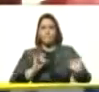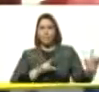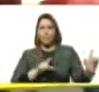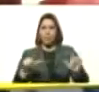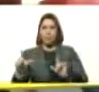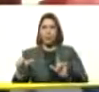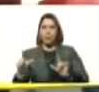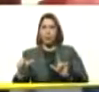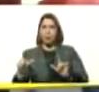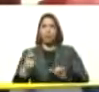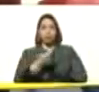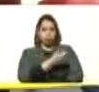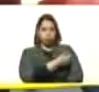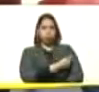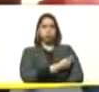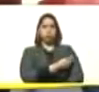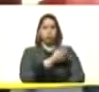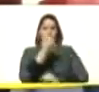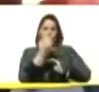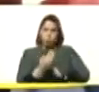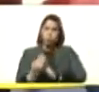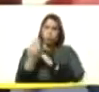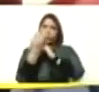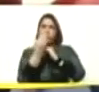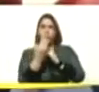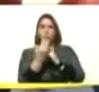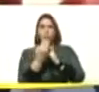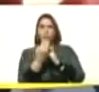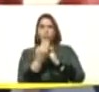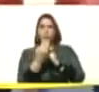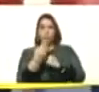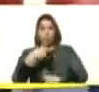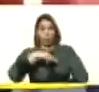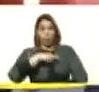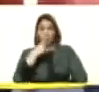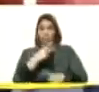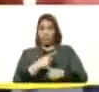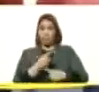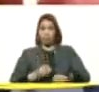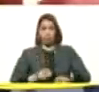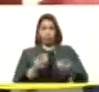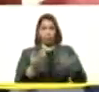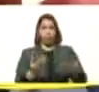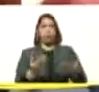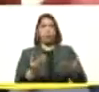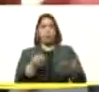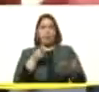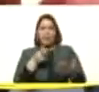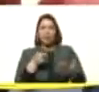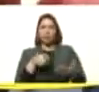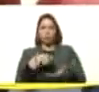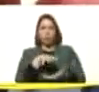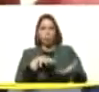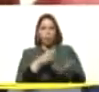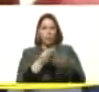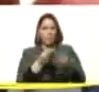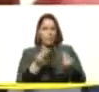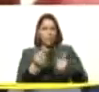para recibir vacunas protectoras. Así que nosotros tenemos que llevar esta situación a pulso.